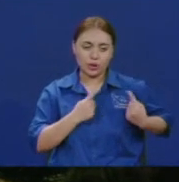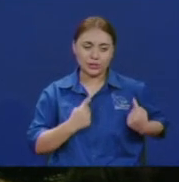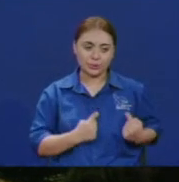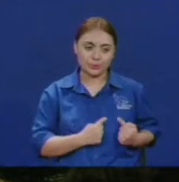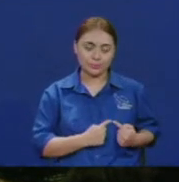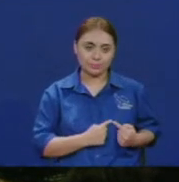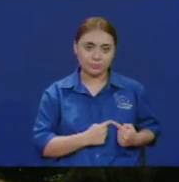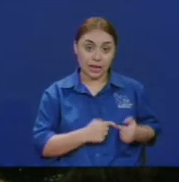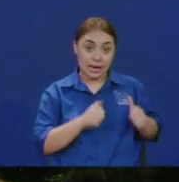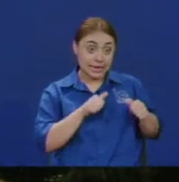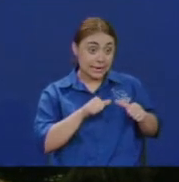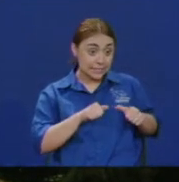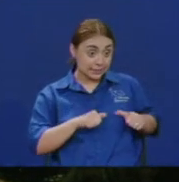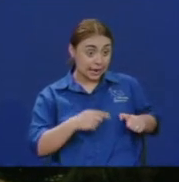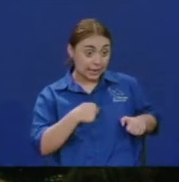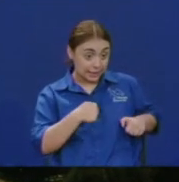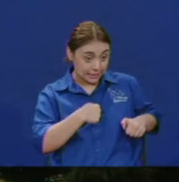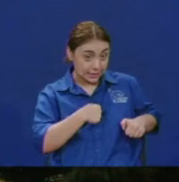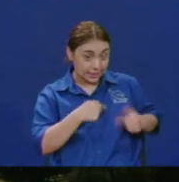Analiza qué es lo que hablas.